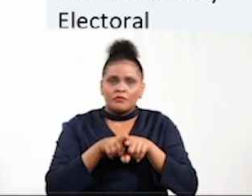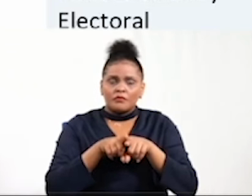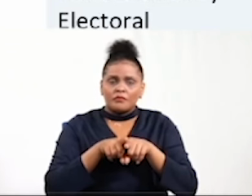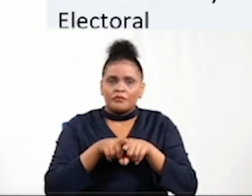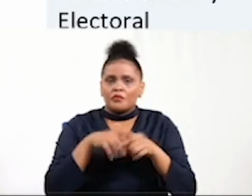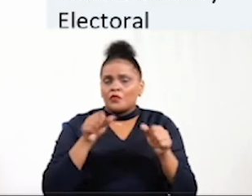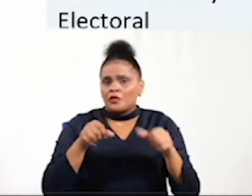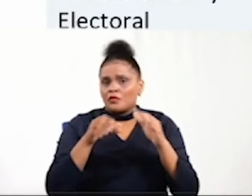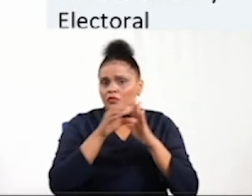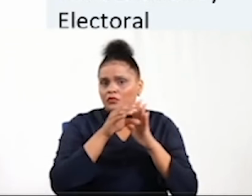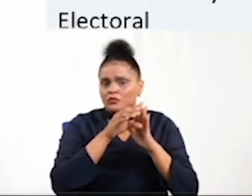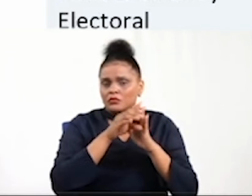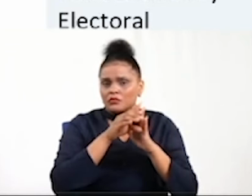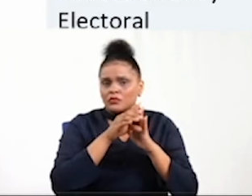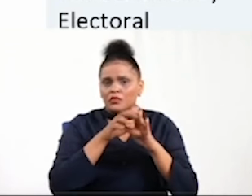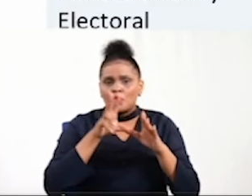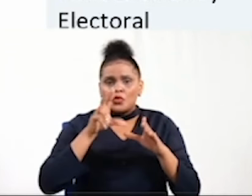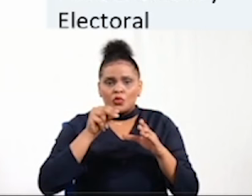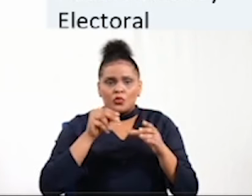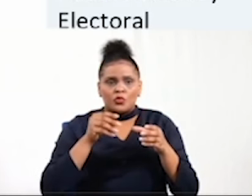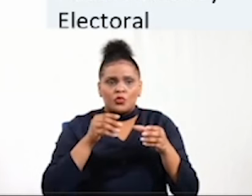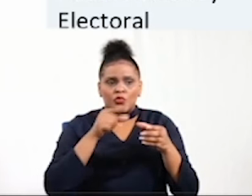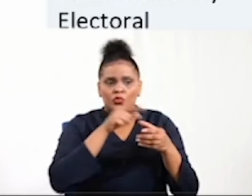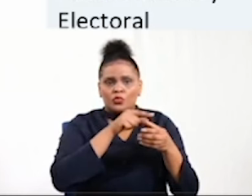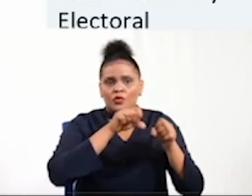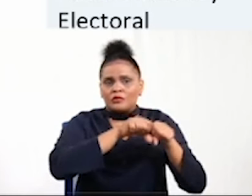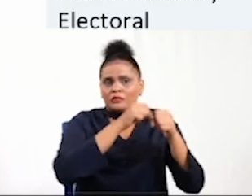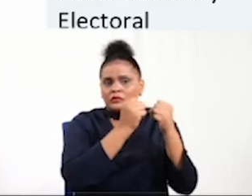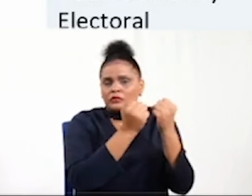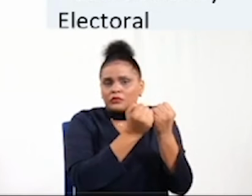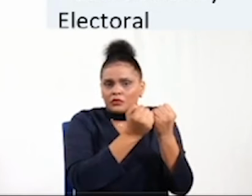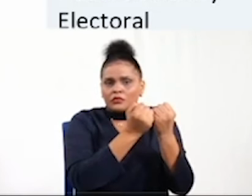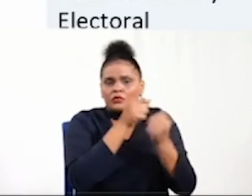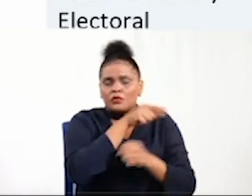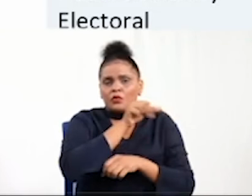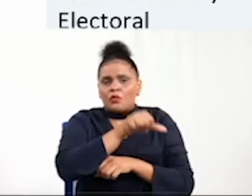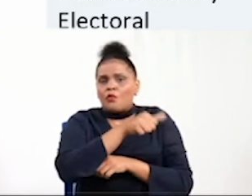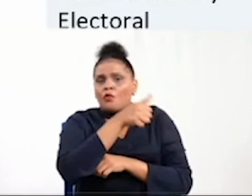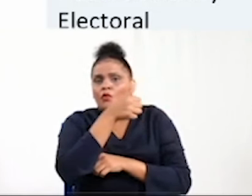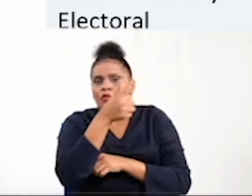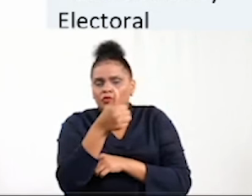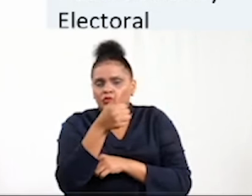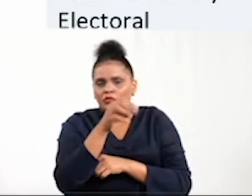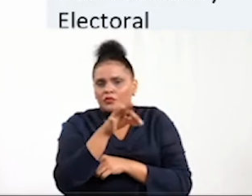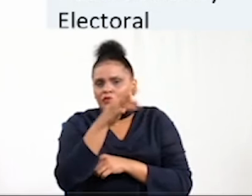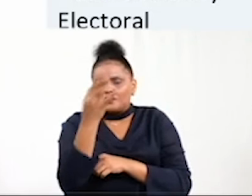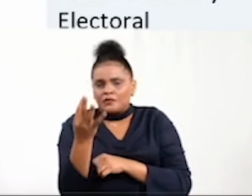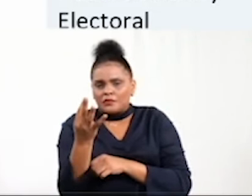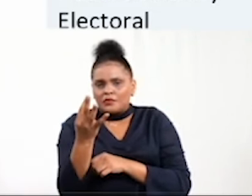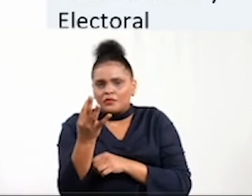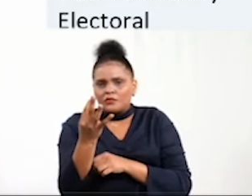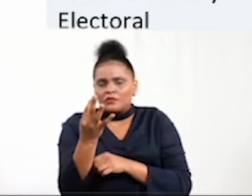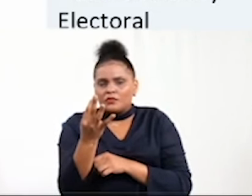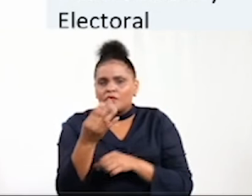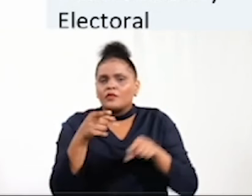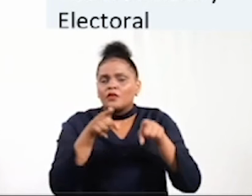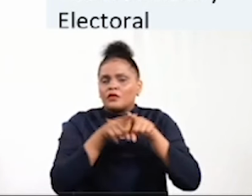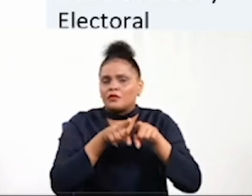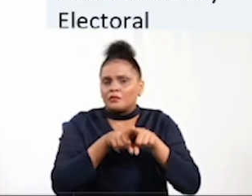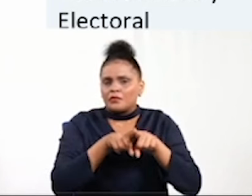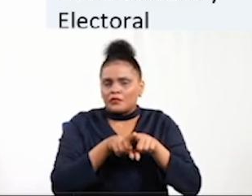están más socias más asociadas a los temas reproductivos y no a los temas productivos